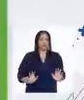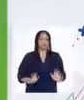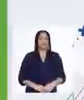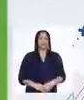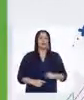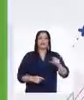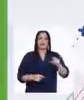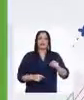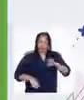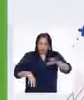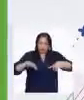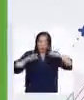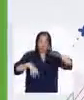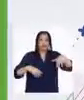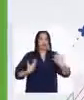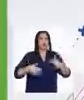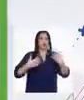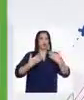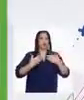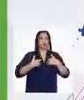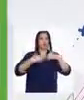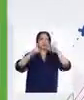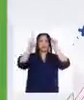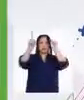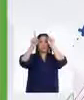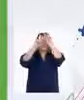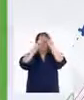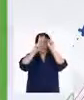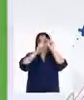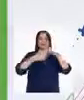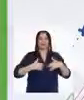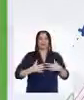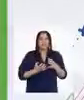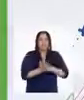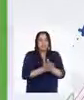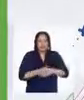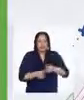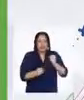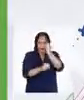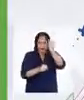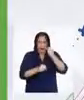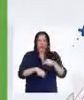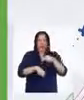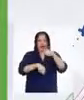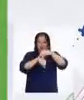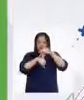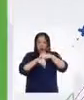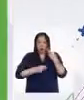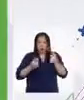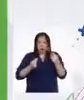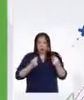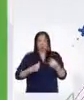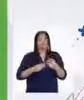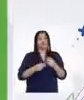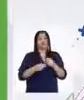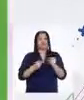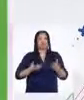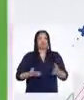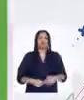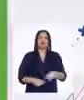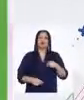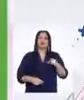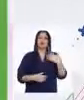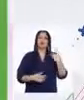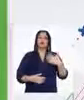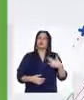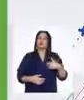natación implica lograr metas, que en este caso es idealmente ganar y bajar tus tiempos. Y eso creo que me